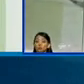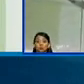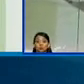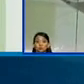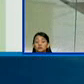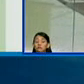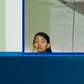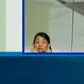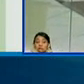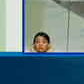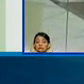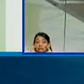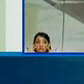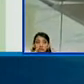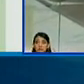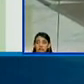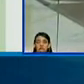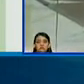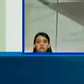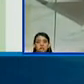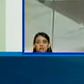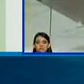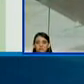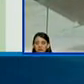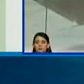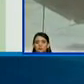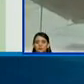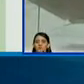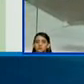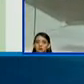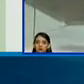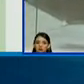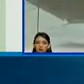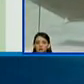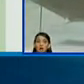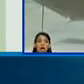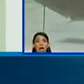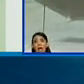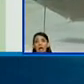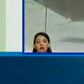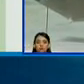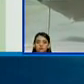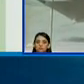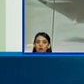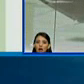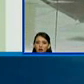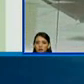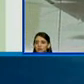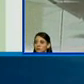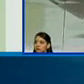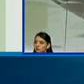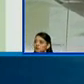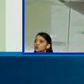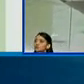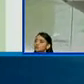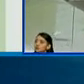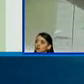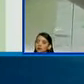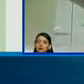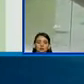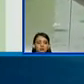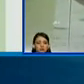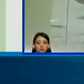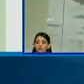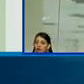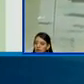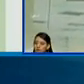alerta. Clave el siempre mantener la calma, el transmitir la calma a nuestros familiares, a nuestros seres